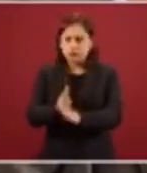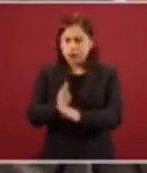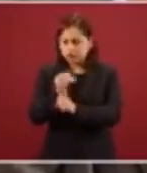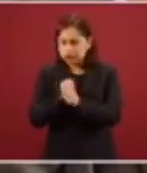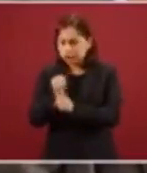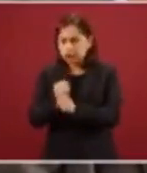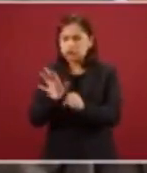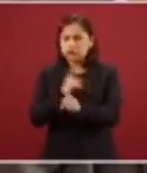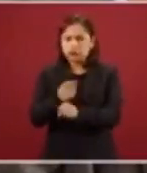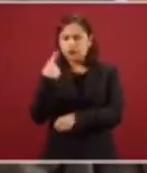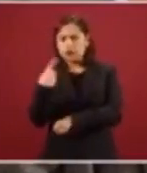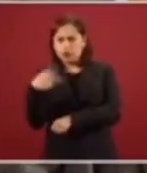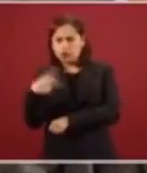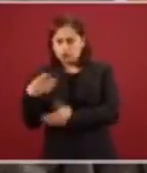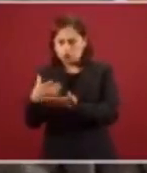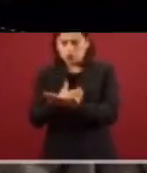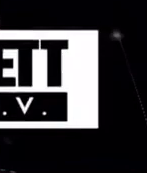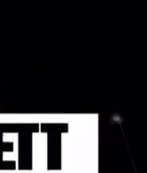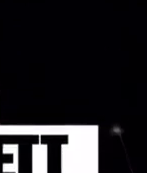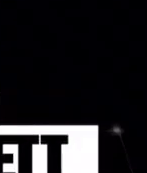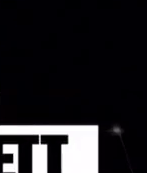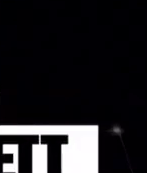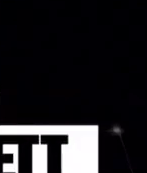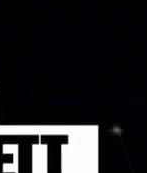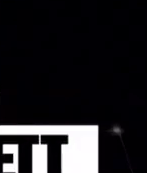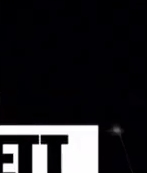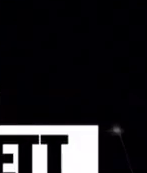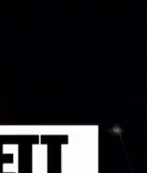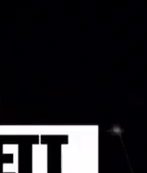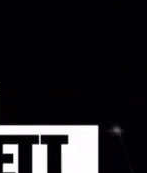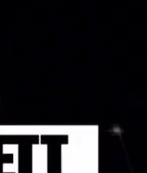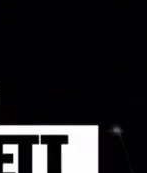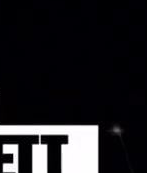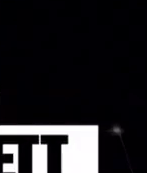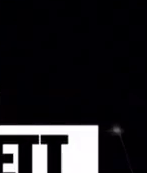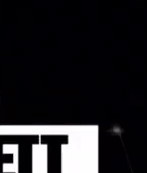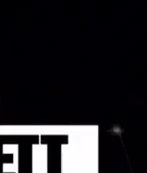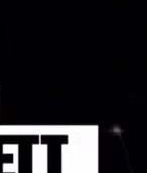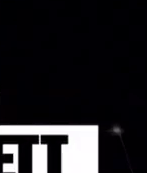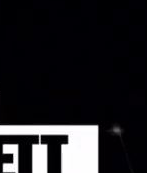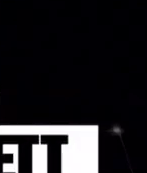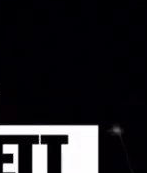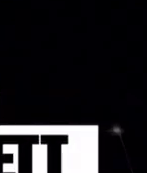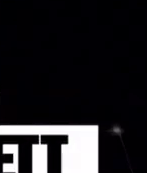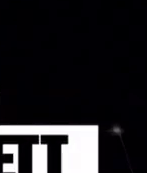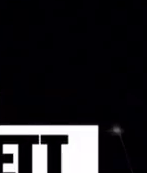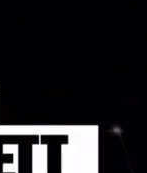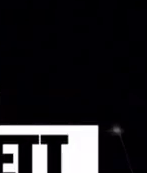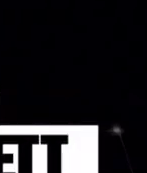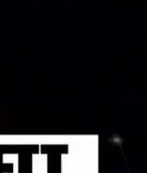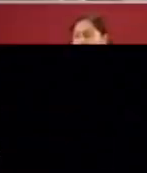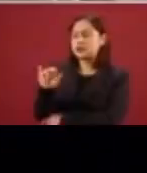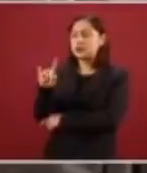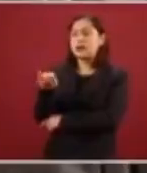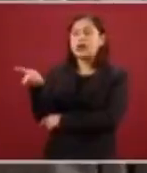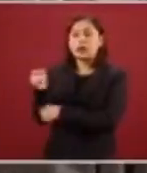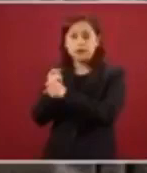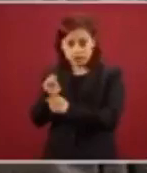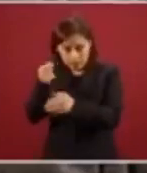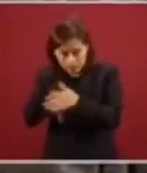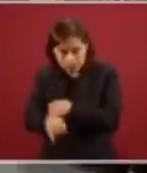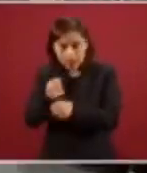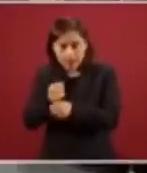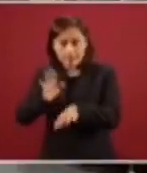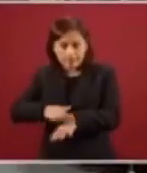patrimonio de don Manuel. ¿Usted le pediría a la secretaria Irma Sandoval que hiciera una investigación más profunda o ya da por cerrado este asunto?